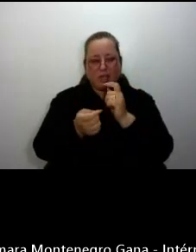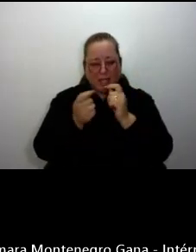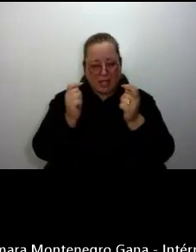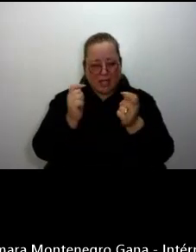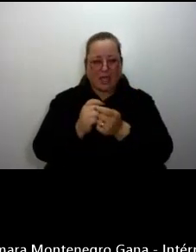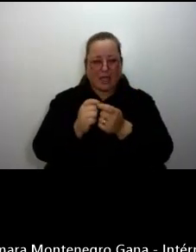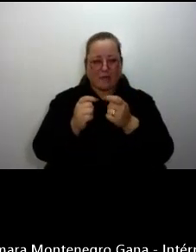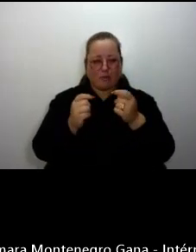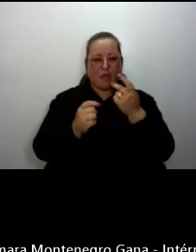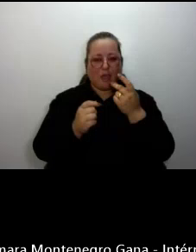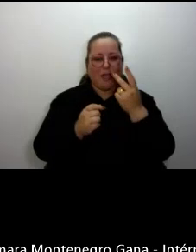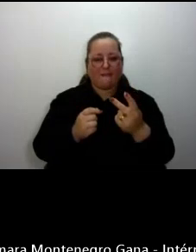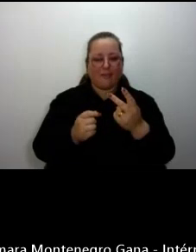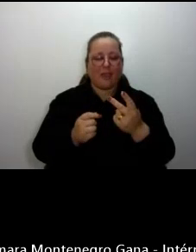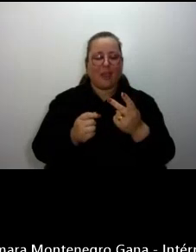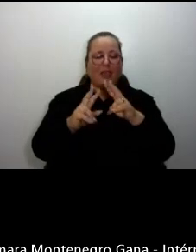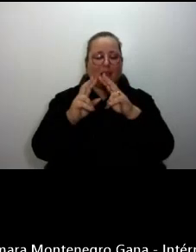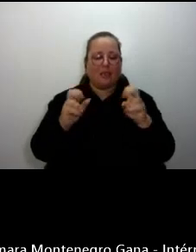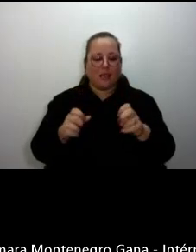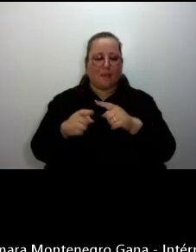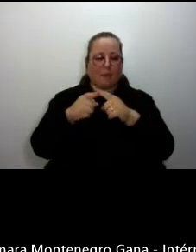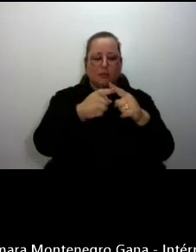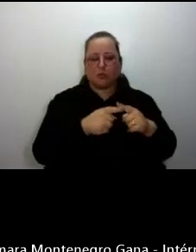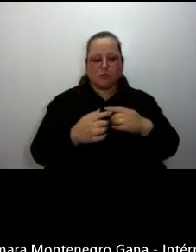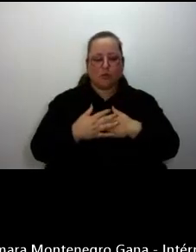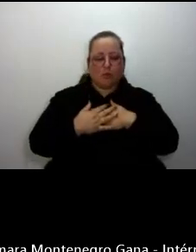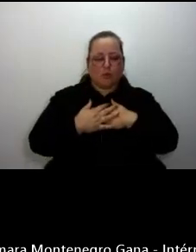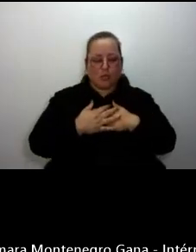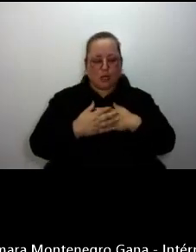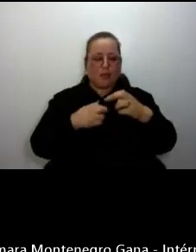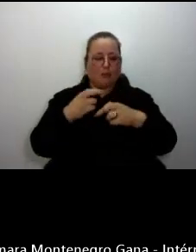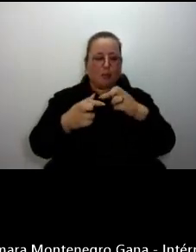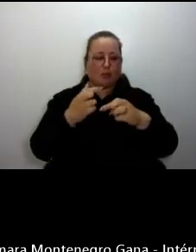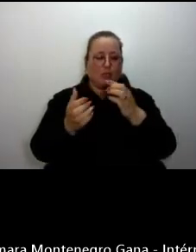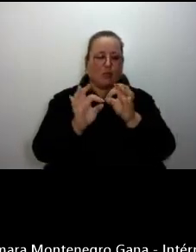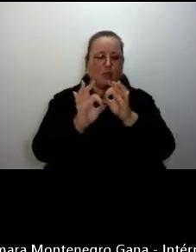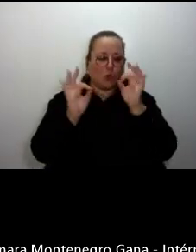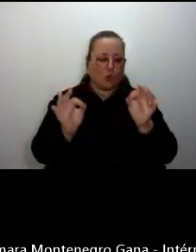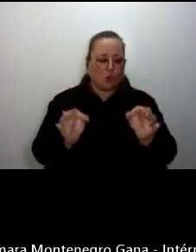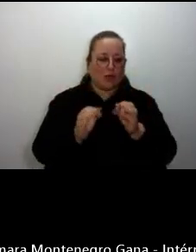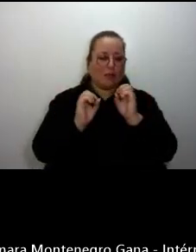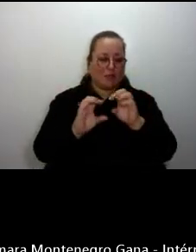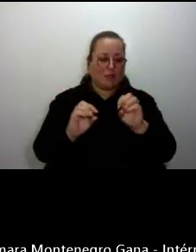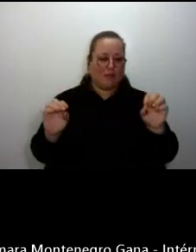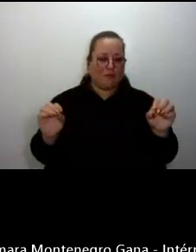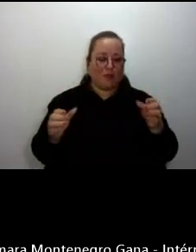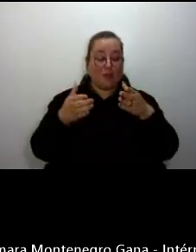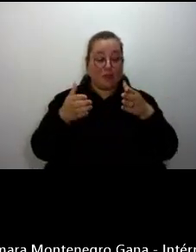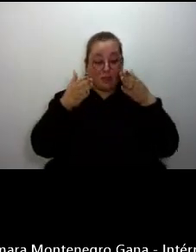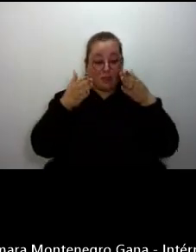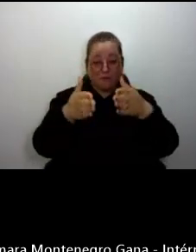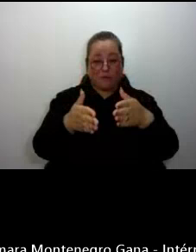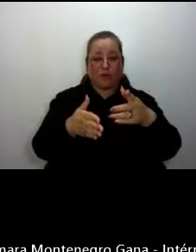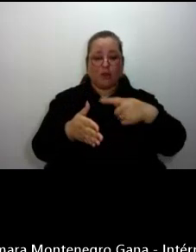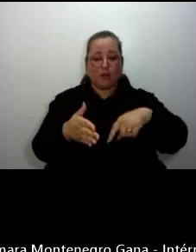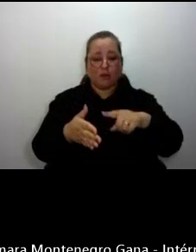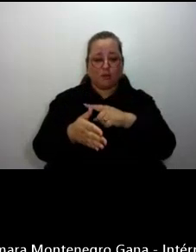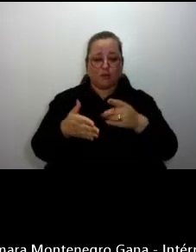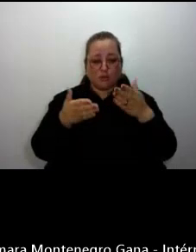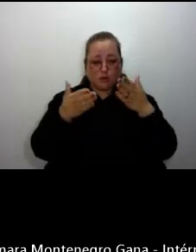mirada socioemocional del proceso educativo. Y desde ese enfoque, y atendiendo